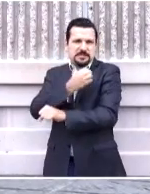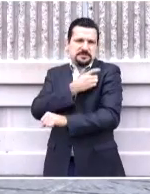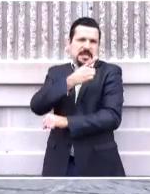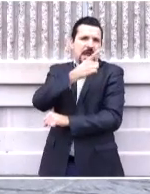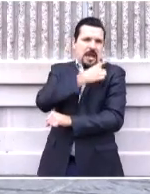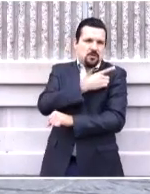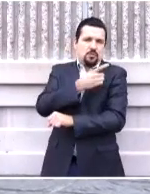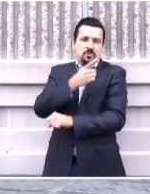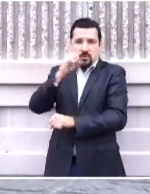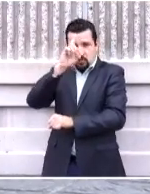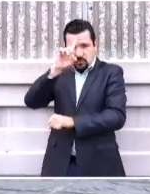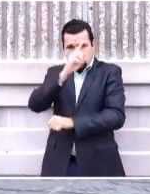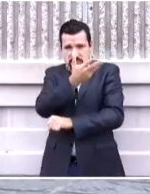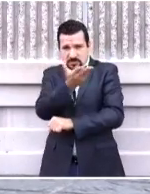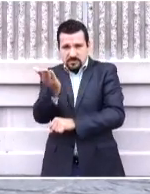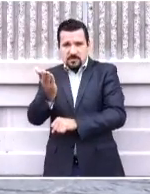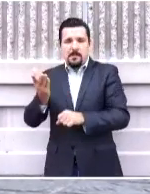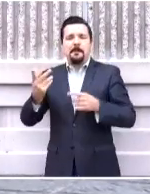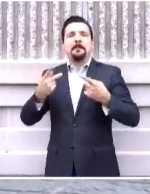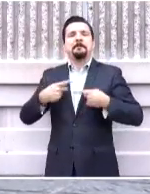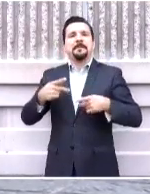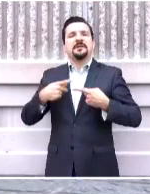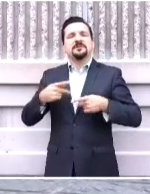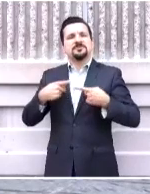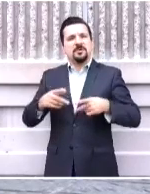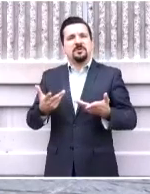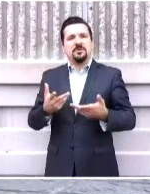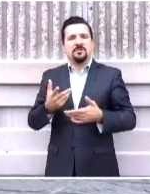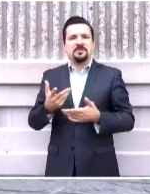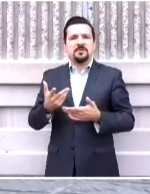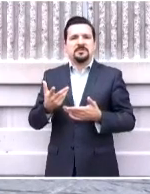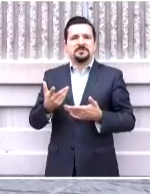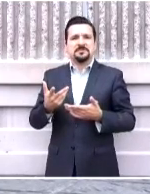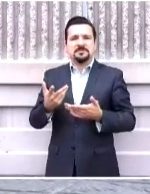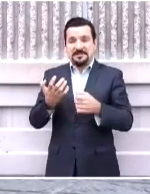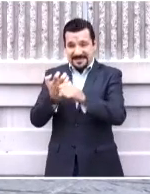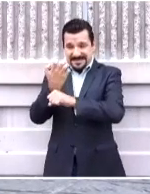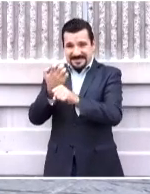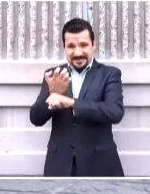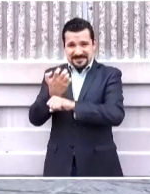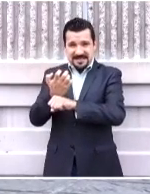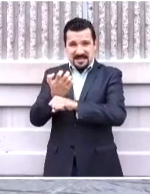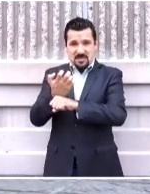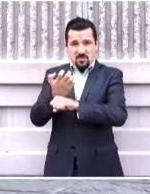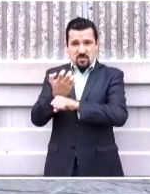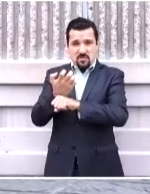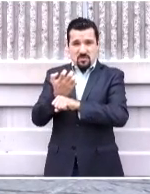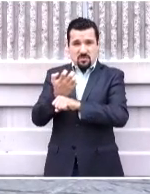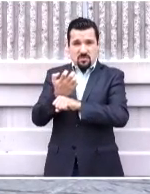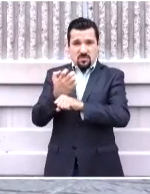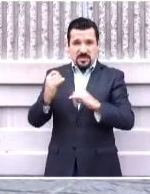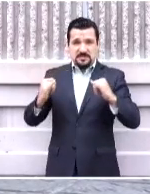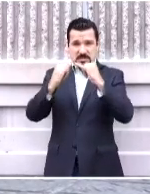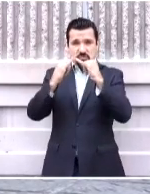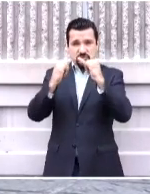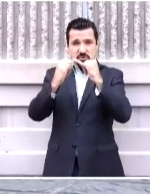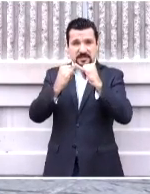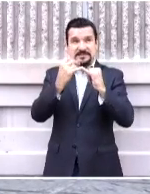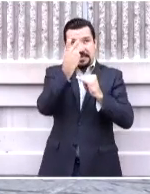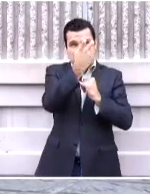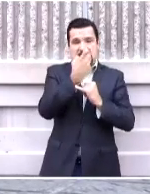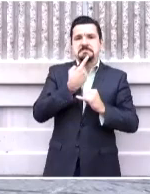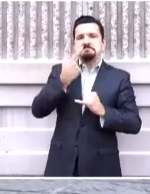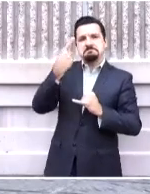son de facultad estatal se ejecutarán de forma escalonada y